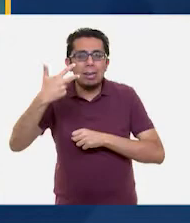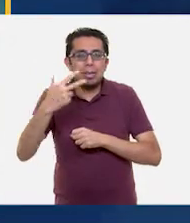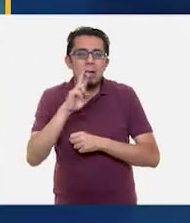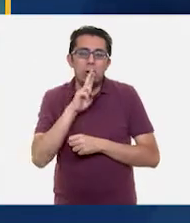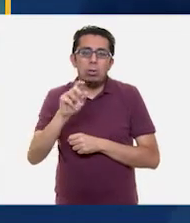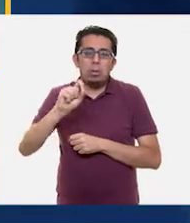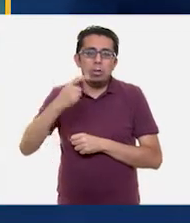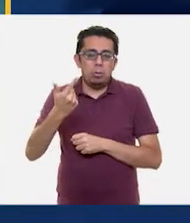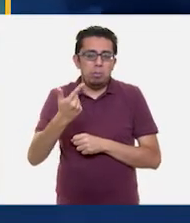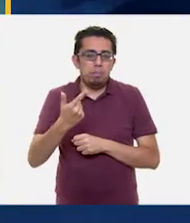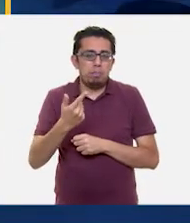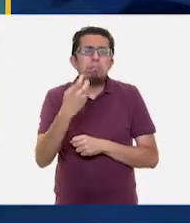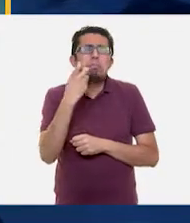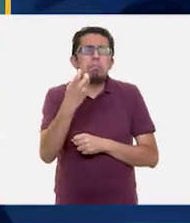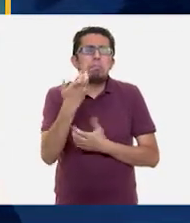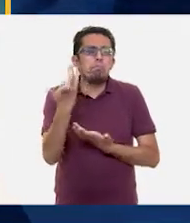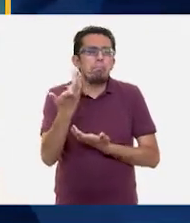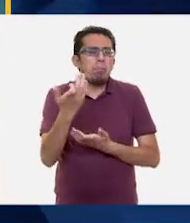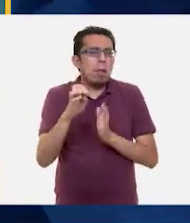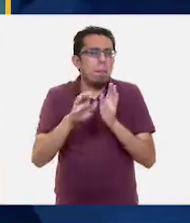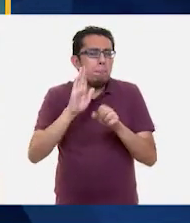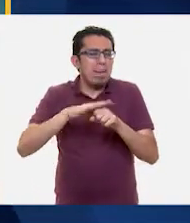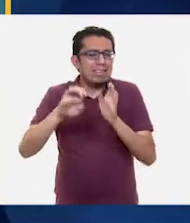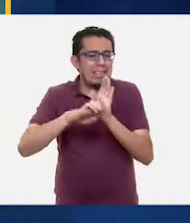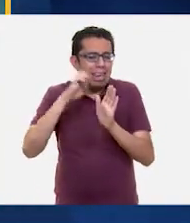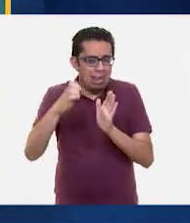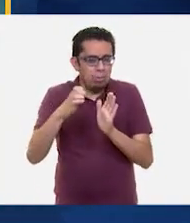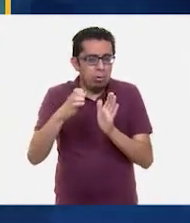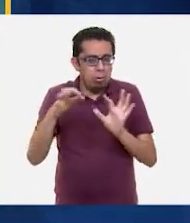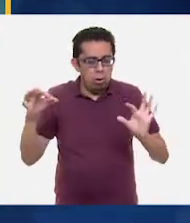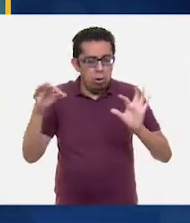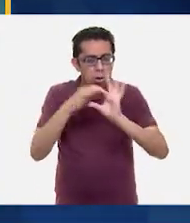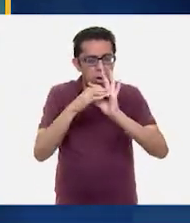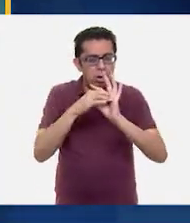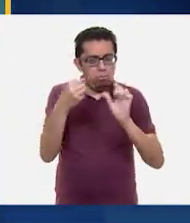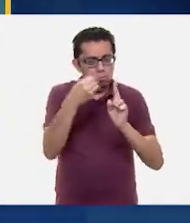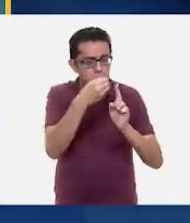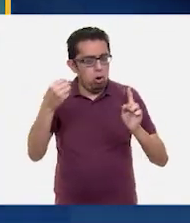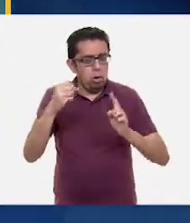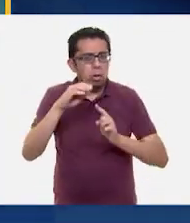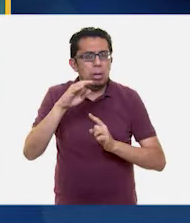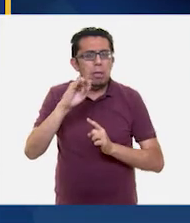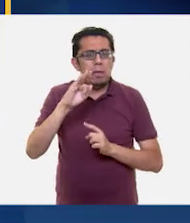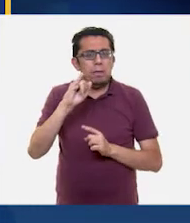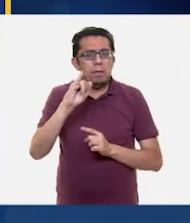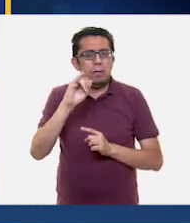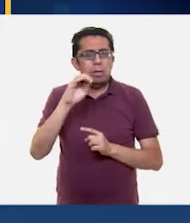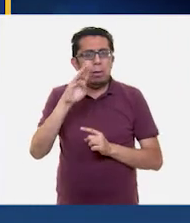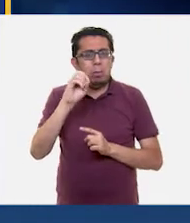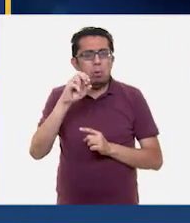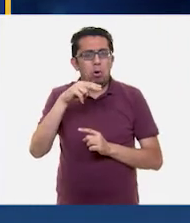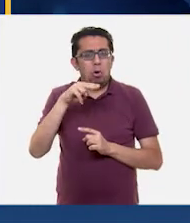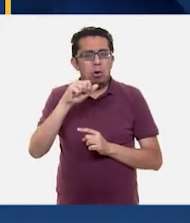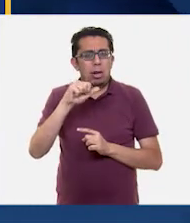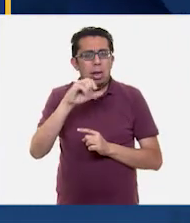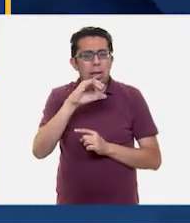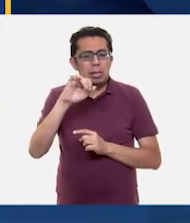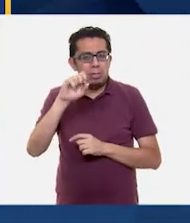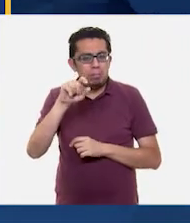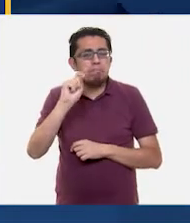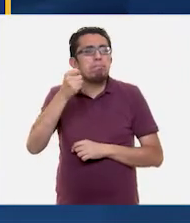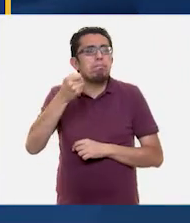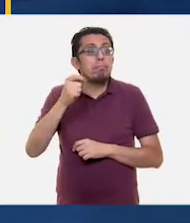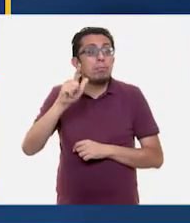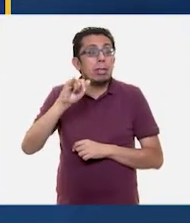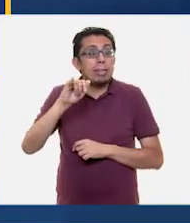bien! Otros ejemplos de flores de plantas que coinciden con la sucesión de Fibonacci son los lirios, que comienzan